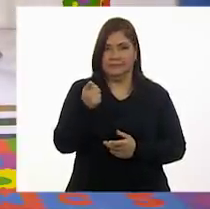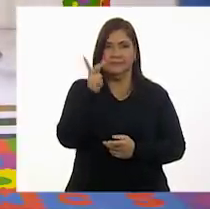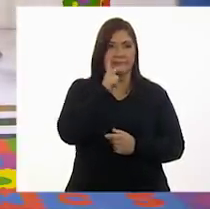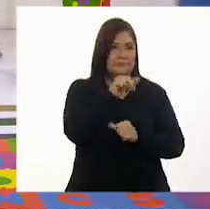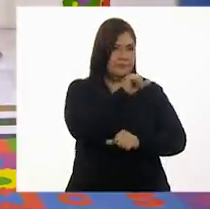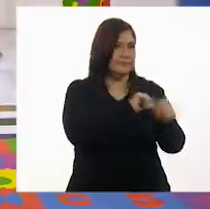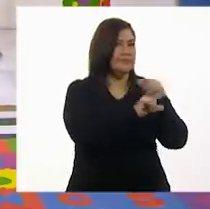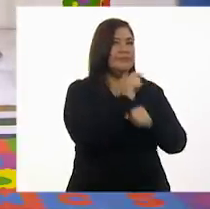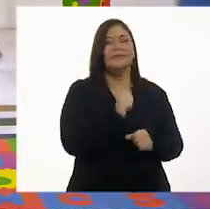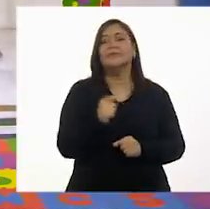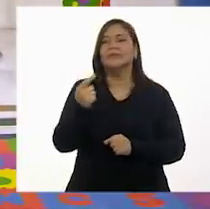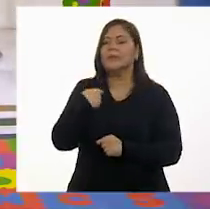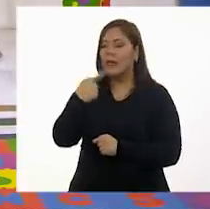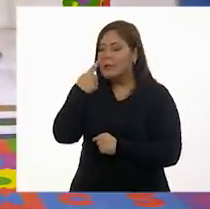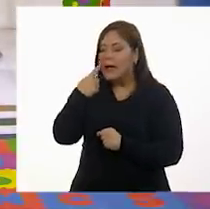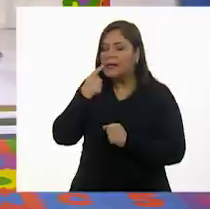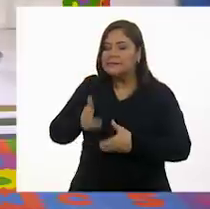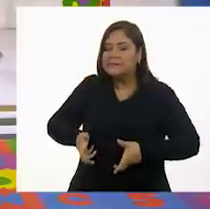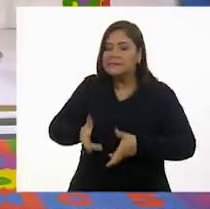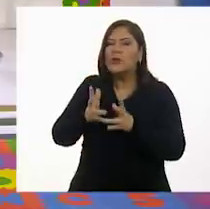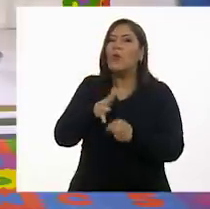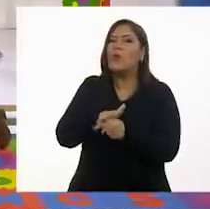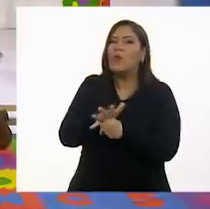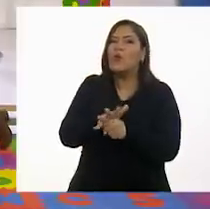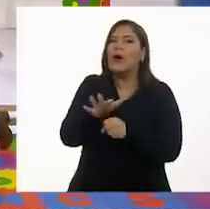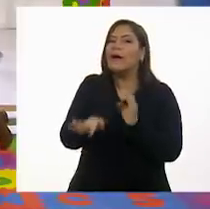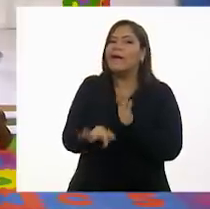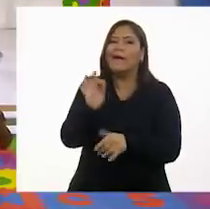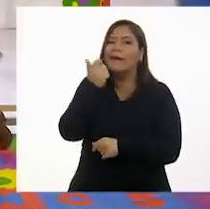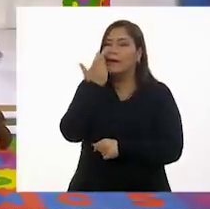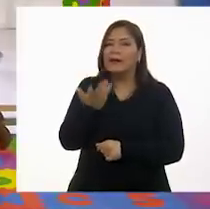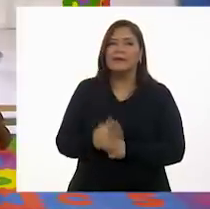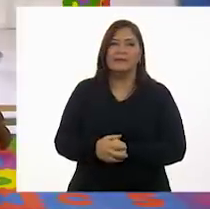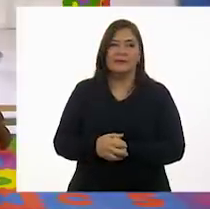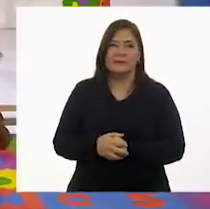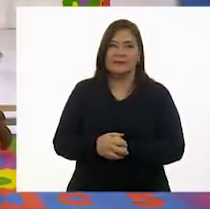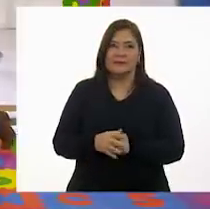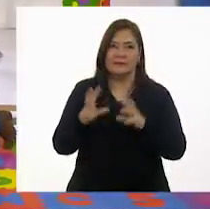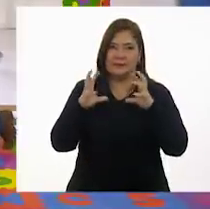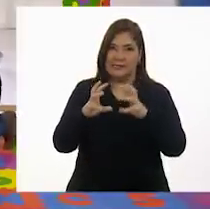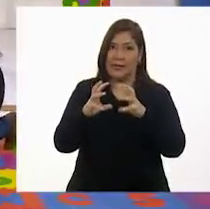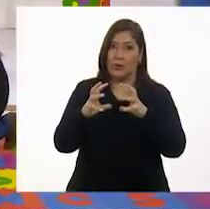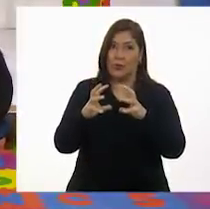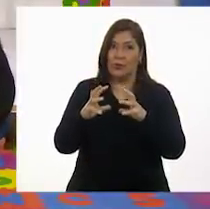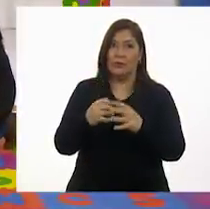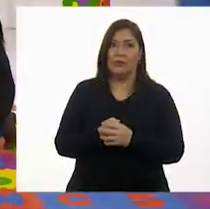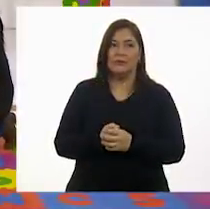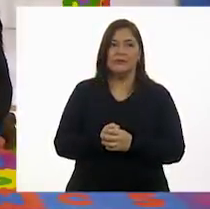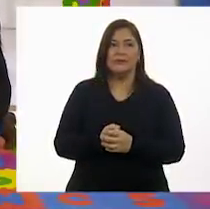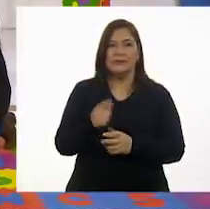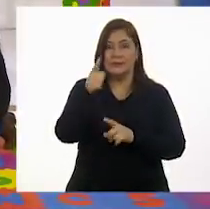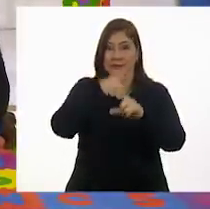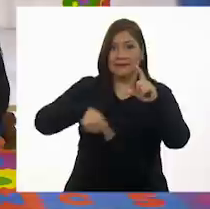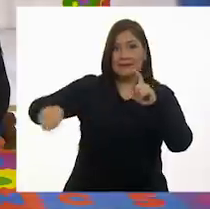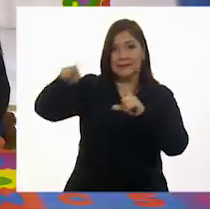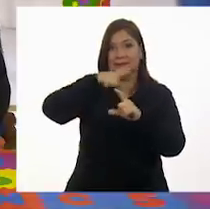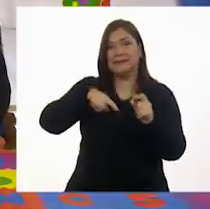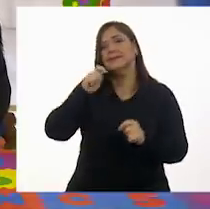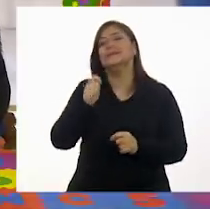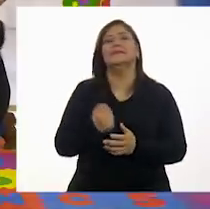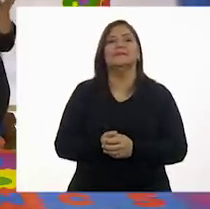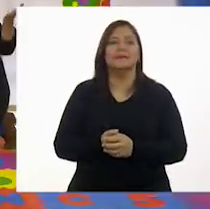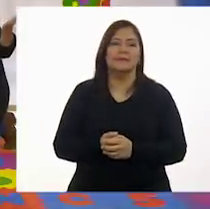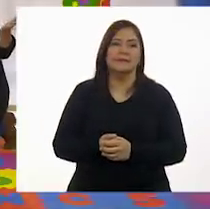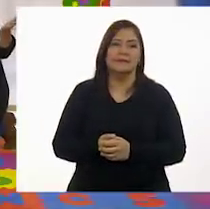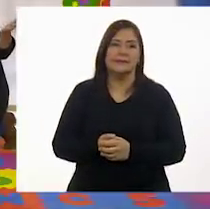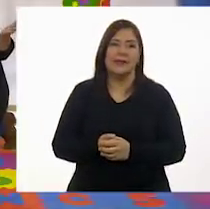tirar. Vamos a ver, ¿qué quieren que salga? ¿Un círculo? Ay, creo que les gustan mucho los círculos. Vamos a ver, y...